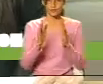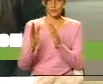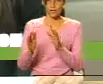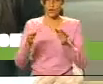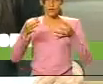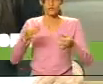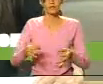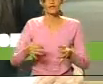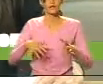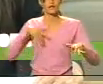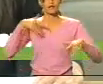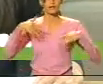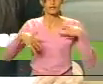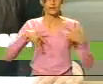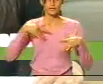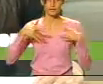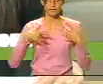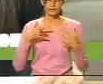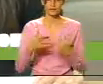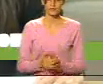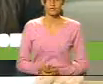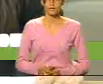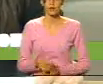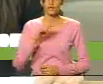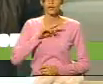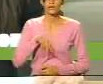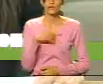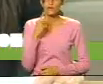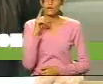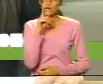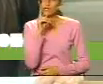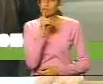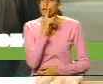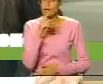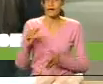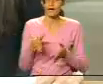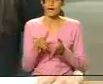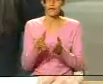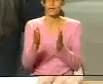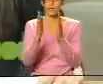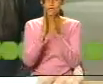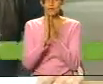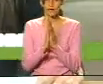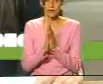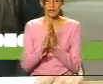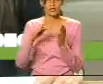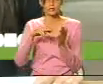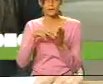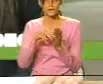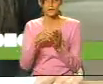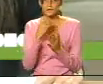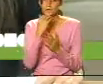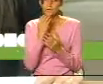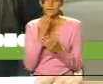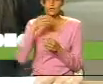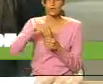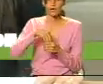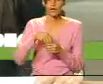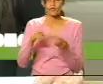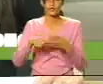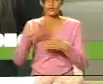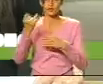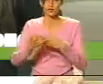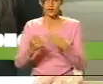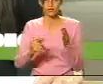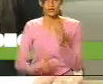organizado justamente una actividad que hemos denominado Por el Camino de los Santos. Esto hace parte de los